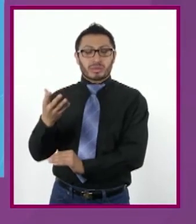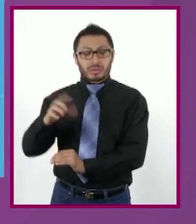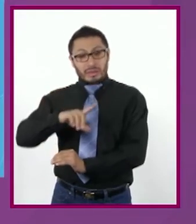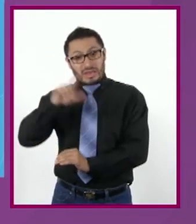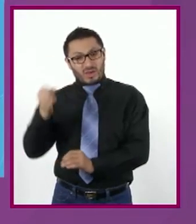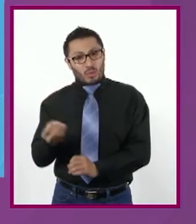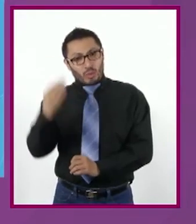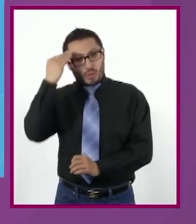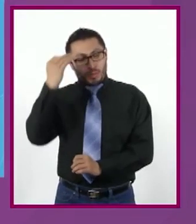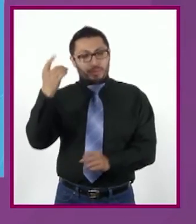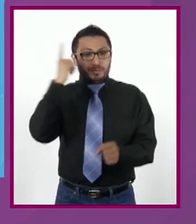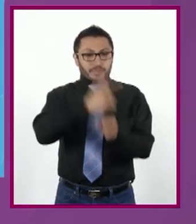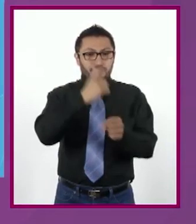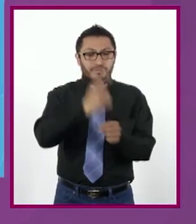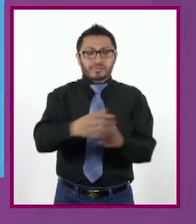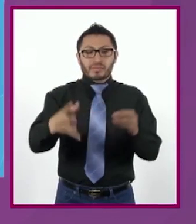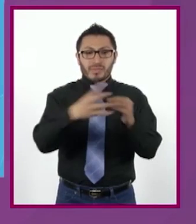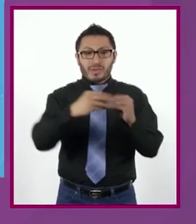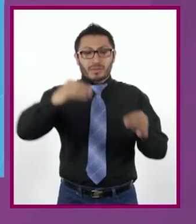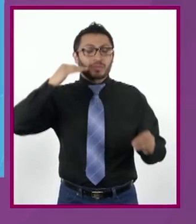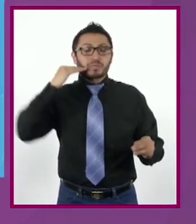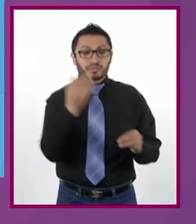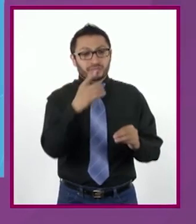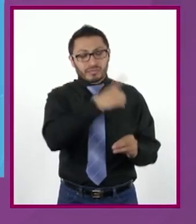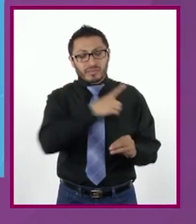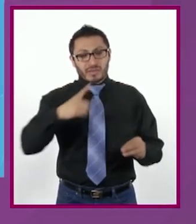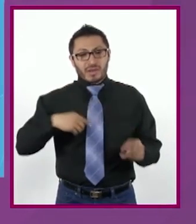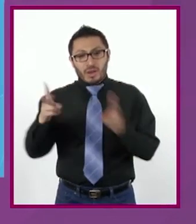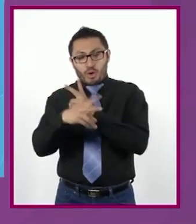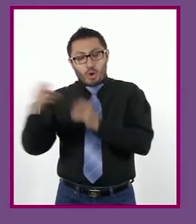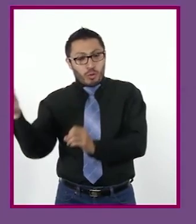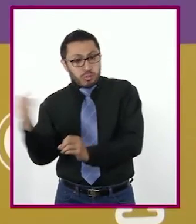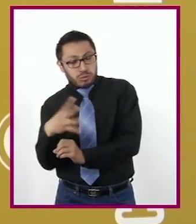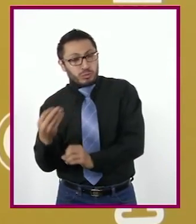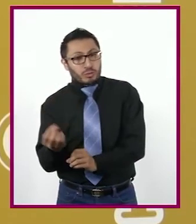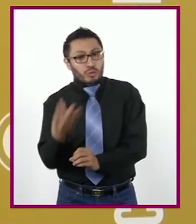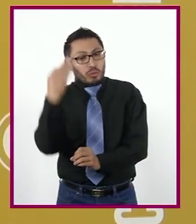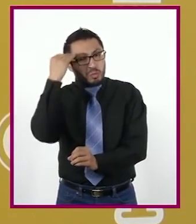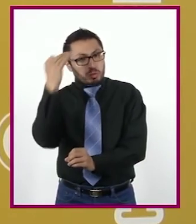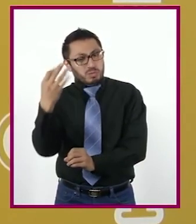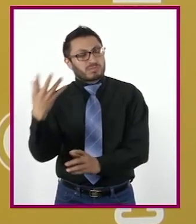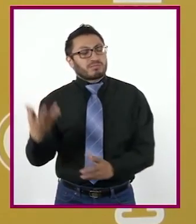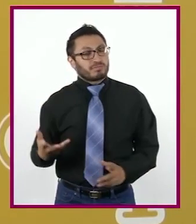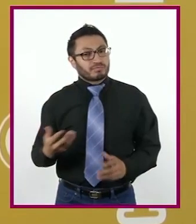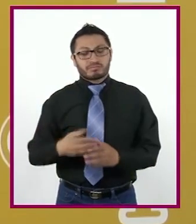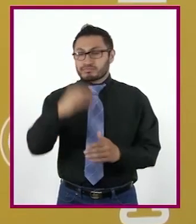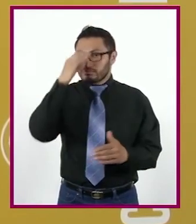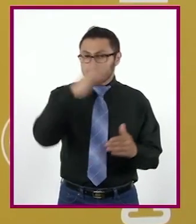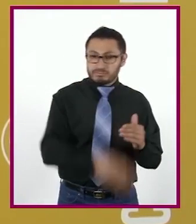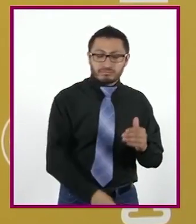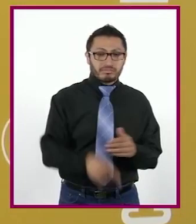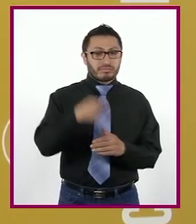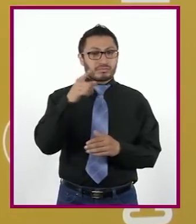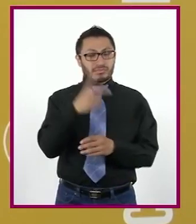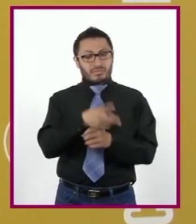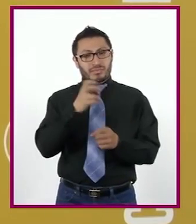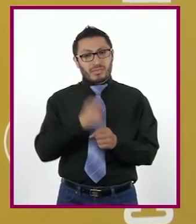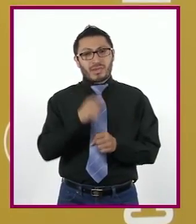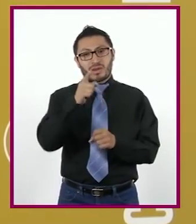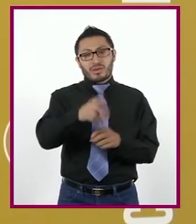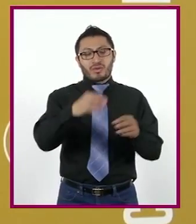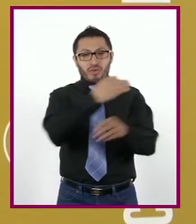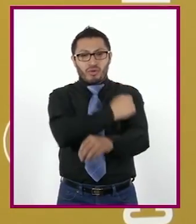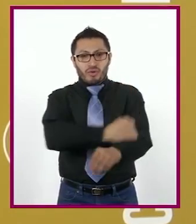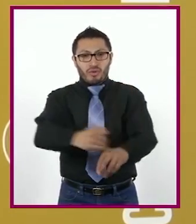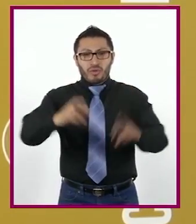el alimento defectuoso debe dispararse el chorro de aire? Para terminar, te invitamos a que te reúnas con